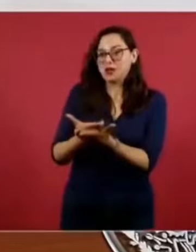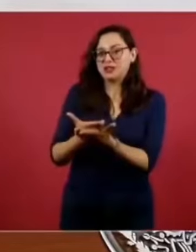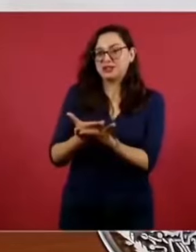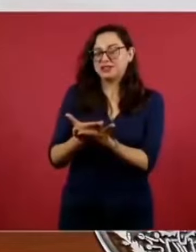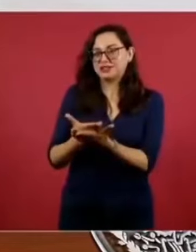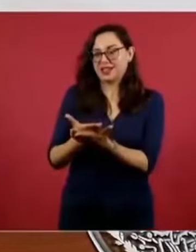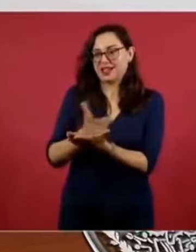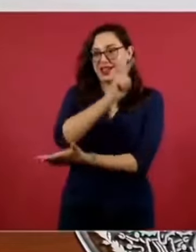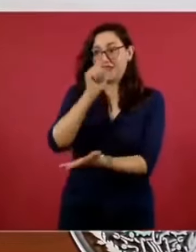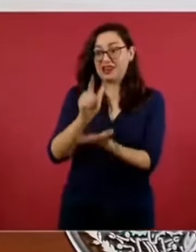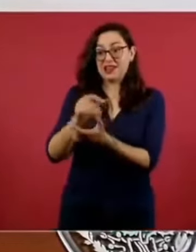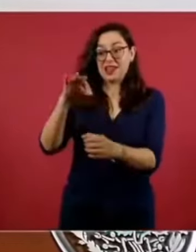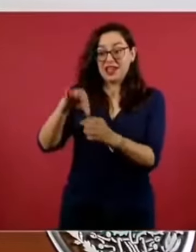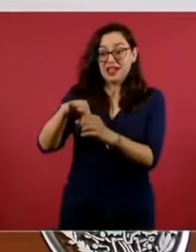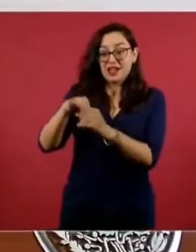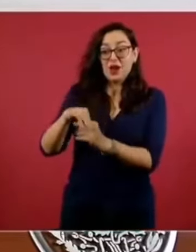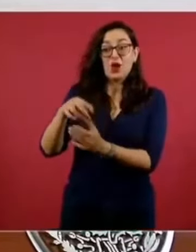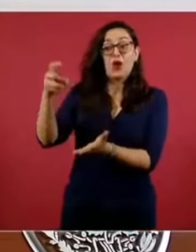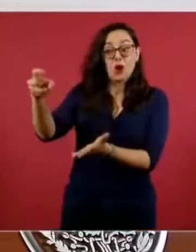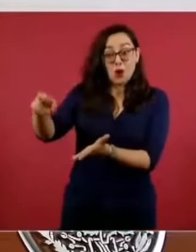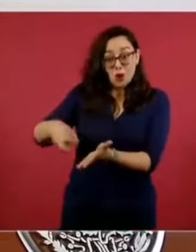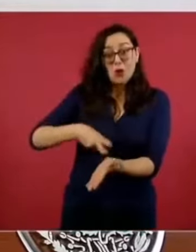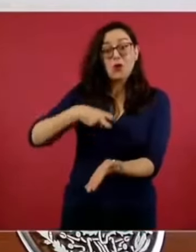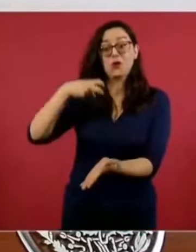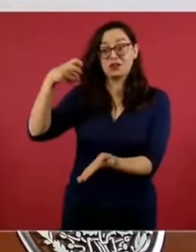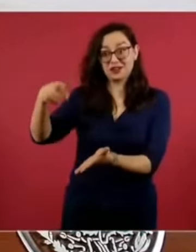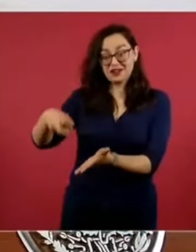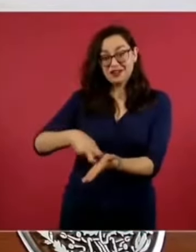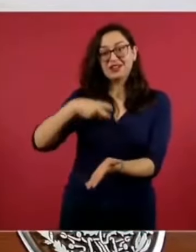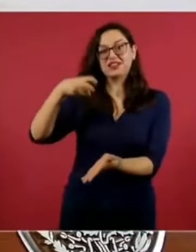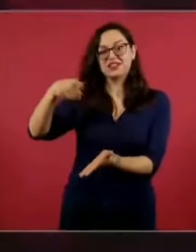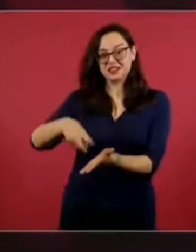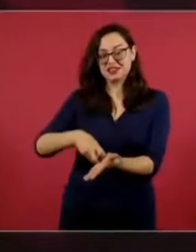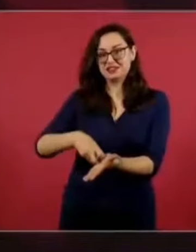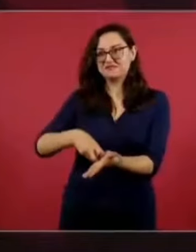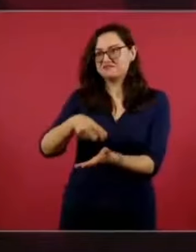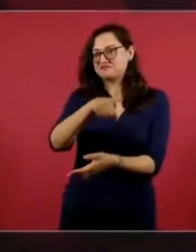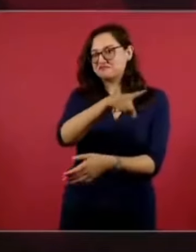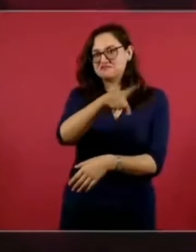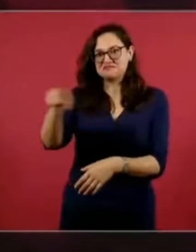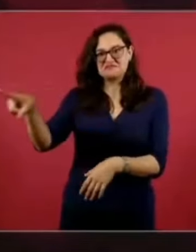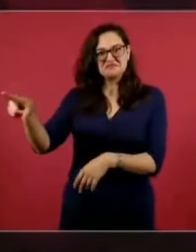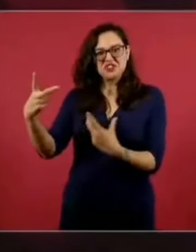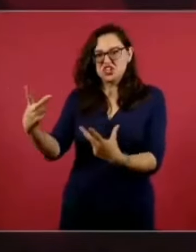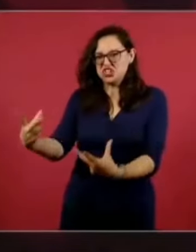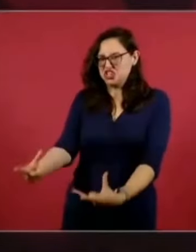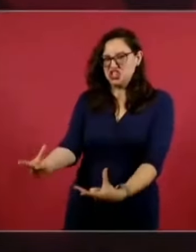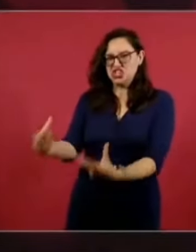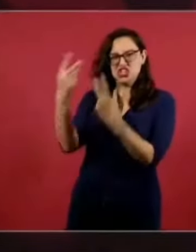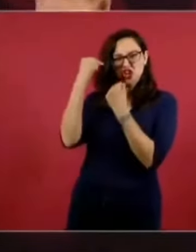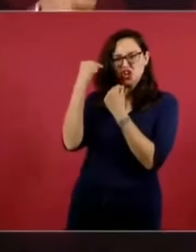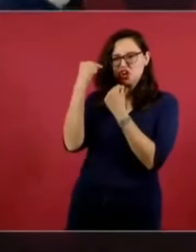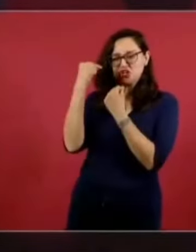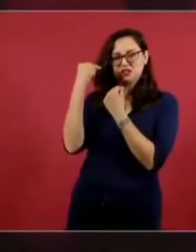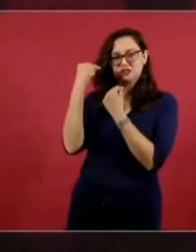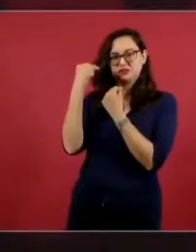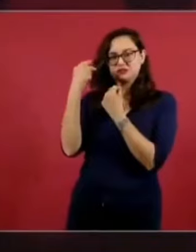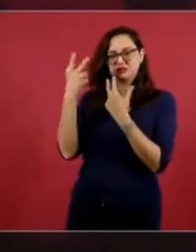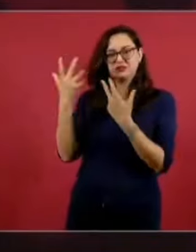regresan o mejor dicho este la reprueban porque ya está el